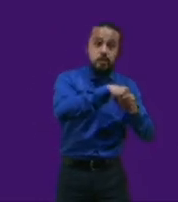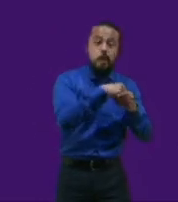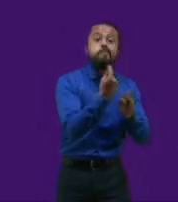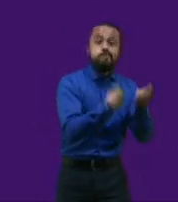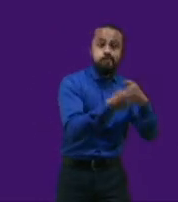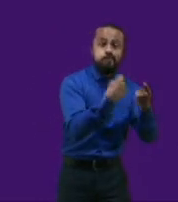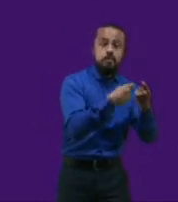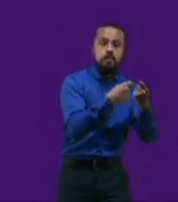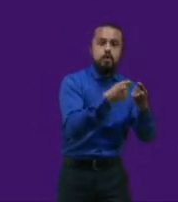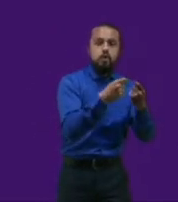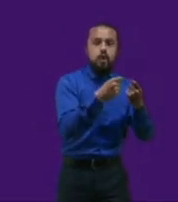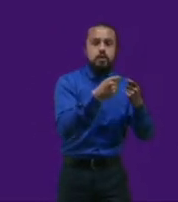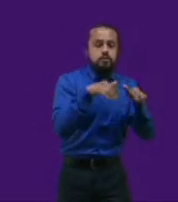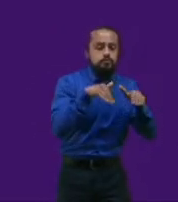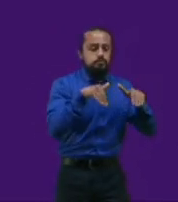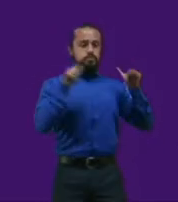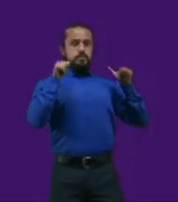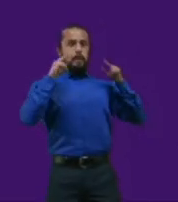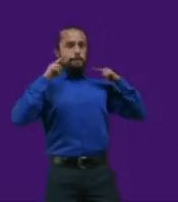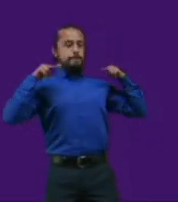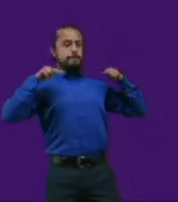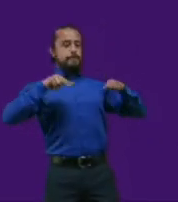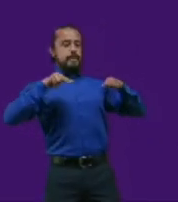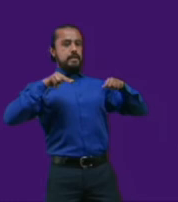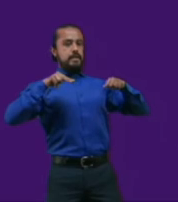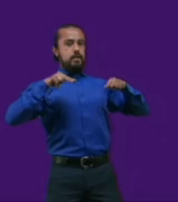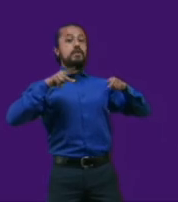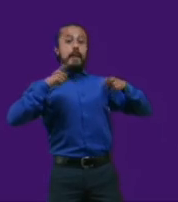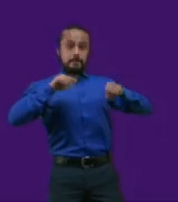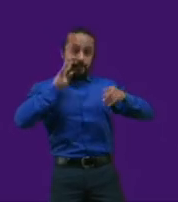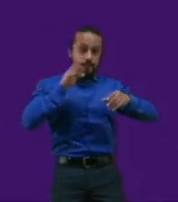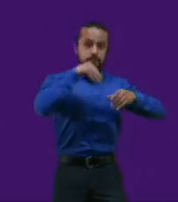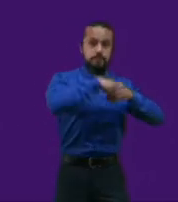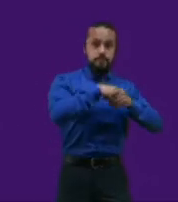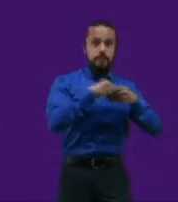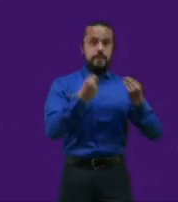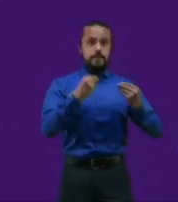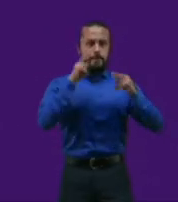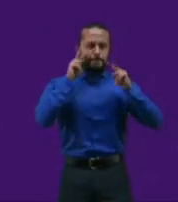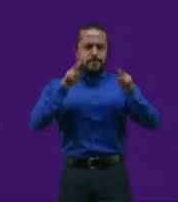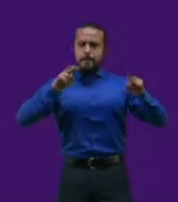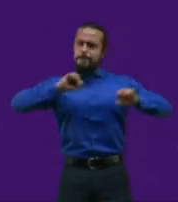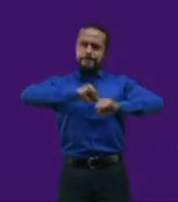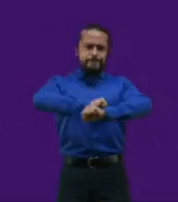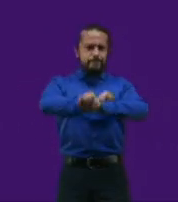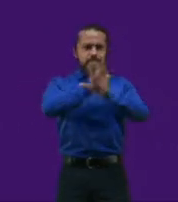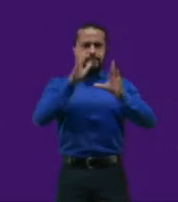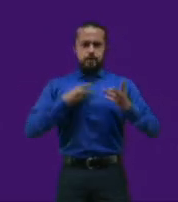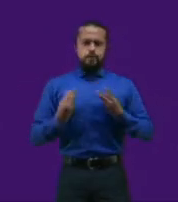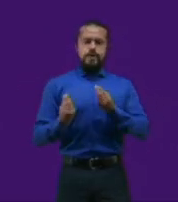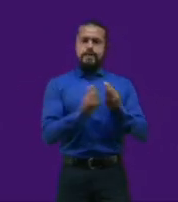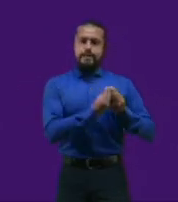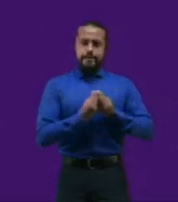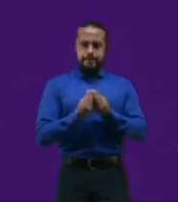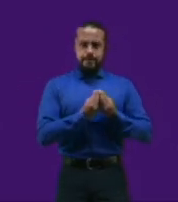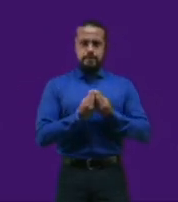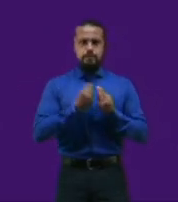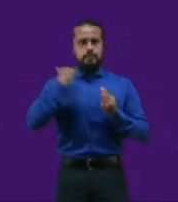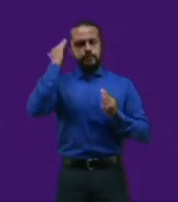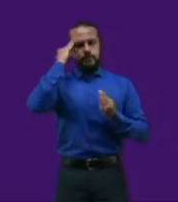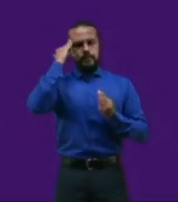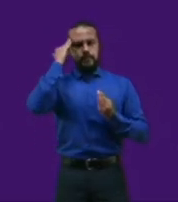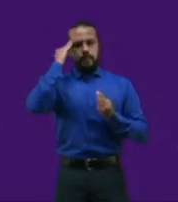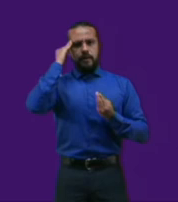o sea, disasóciate del negocio, disasóciate para mirar con claridad de tu equipo también, o sea, como que intenta como tener